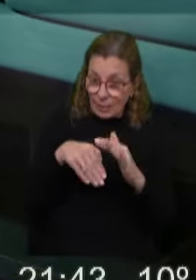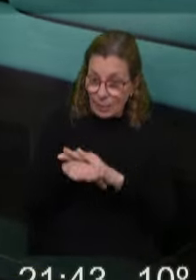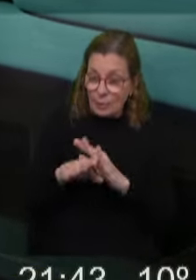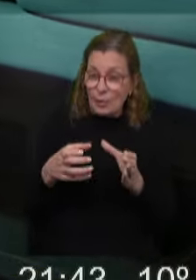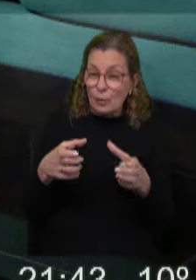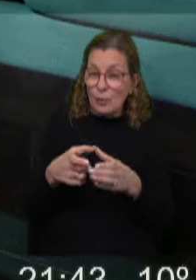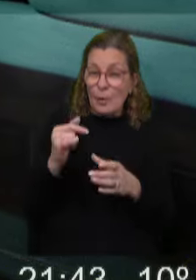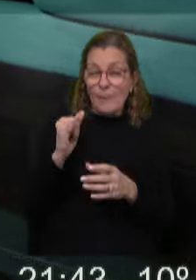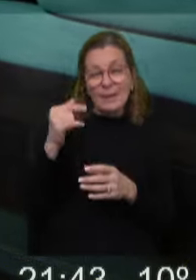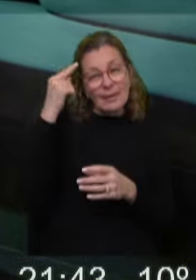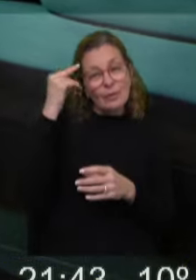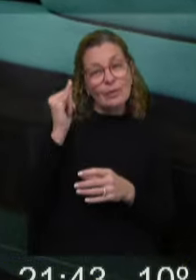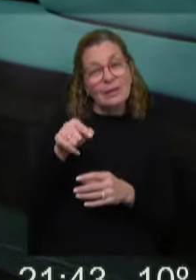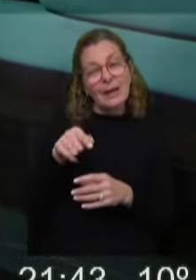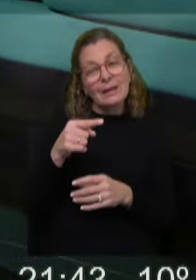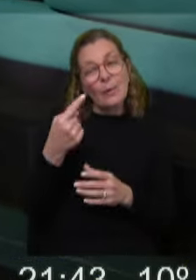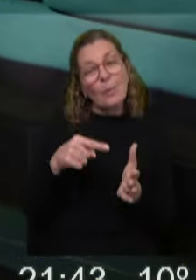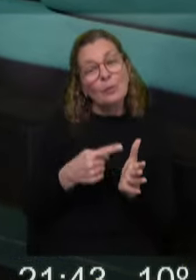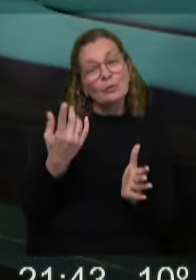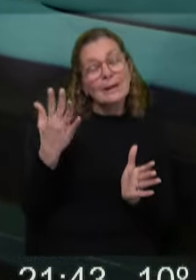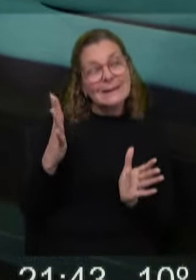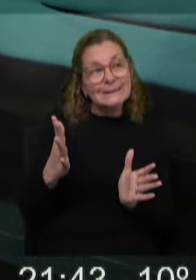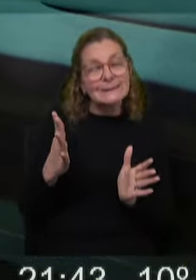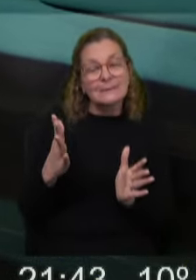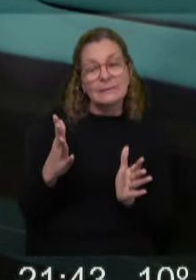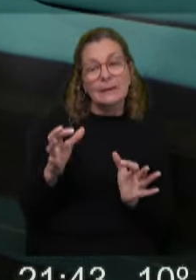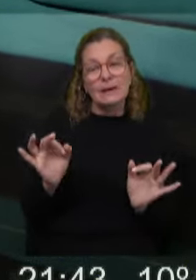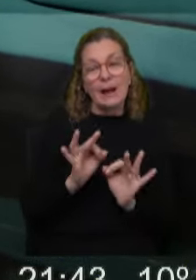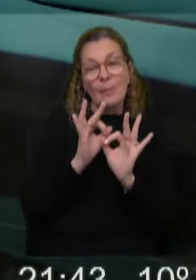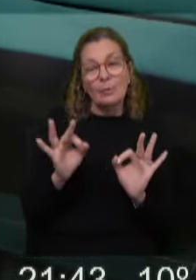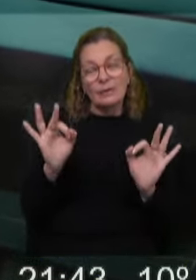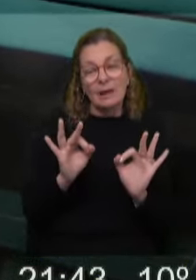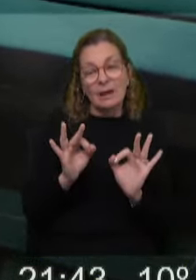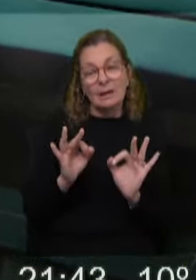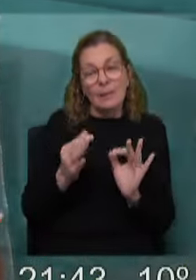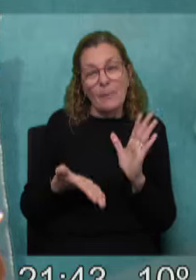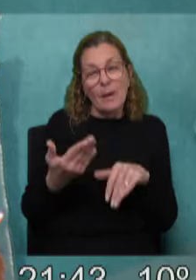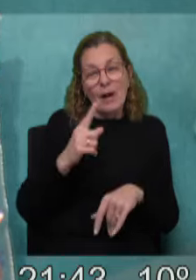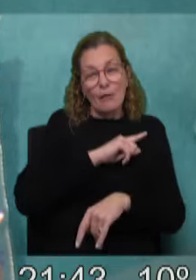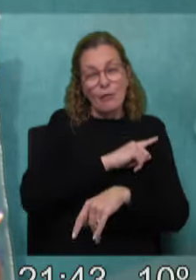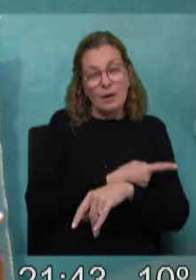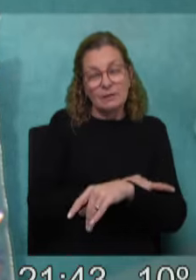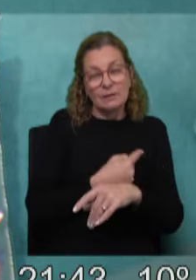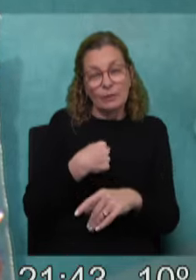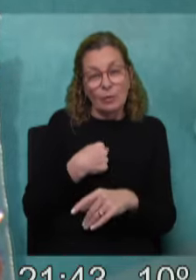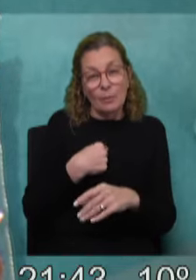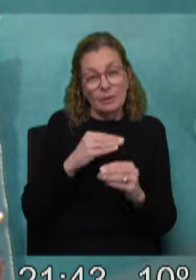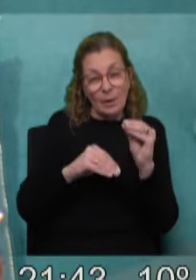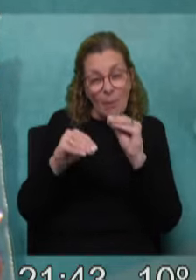disco? Supongo, pero también ahí hay un punto en que la música es más poderosa que vos. Entonces yo puedo tener un